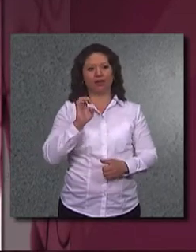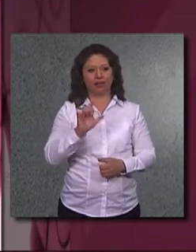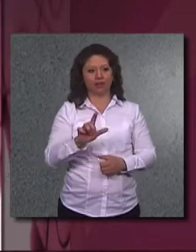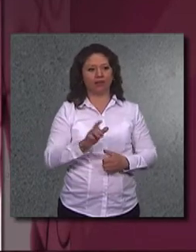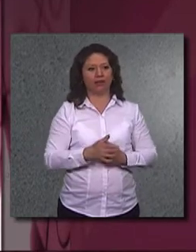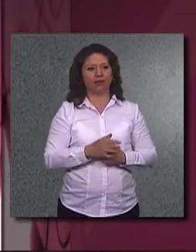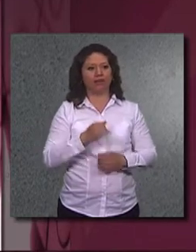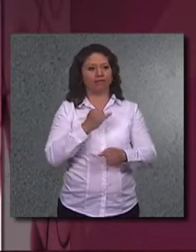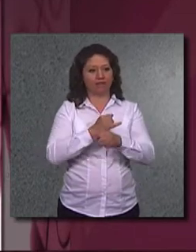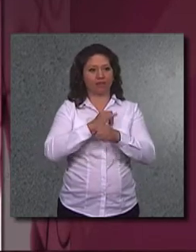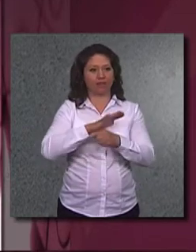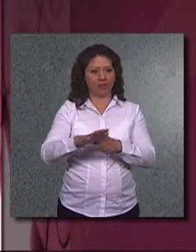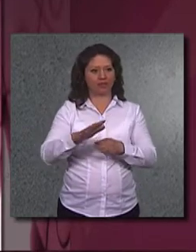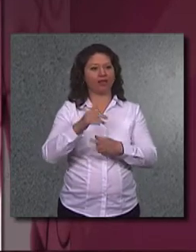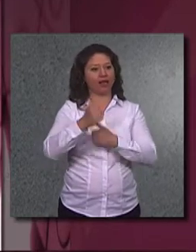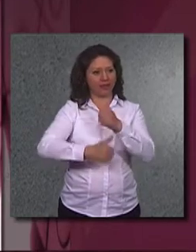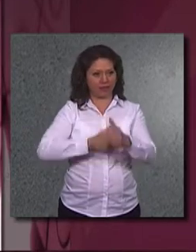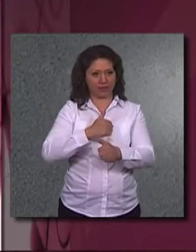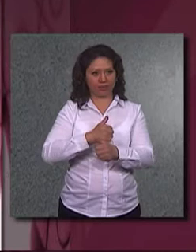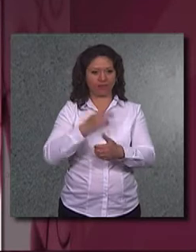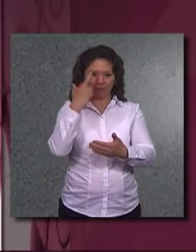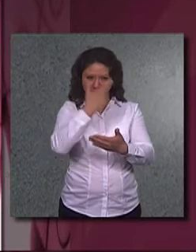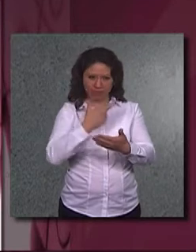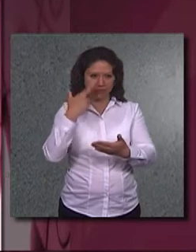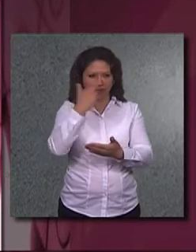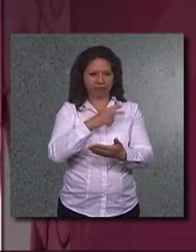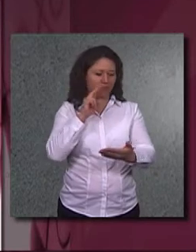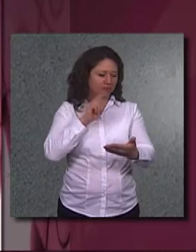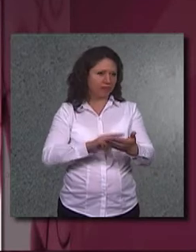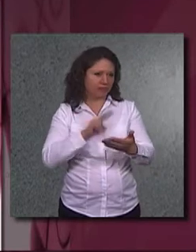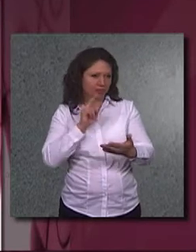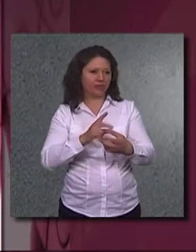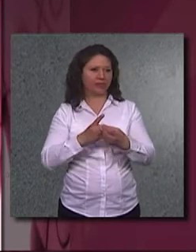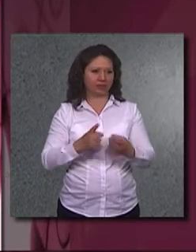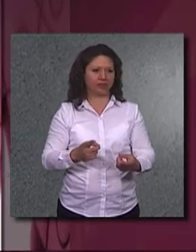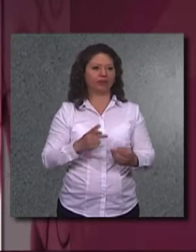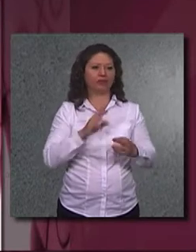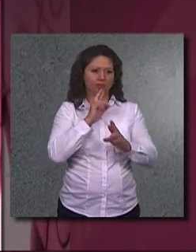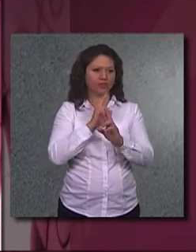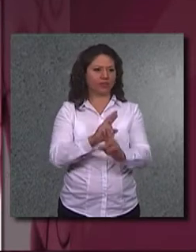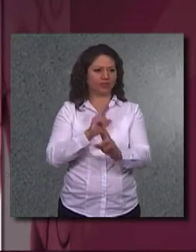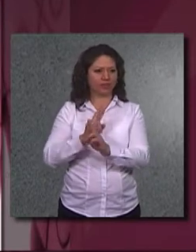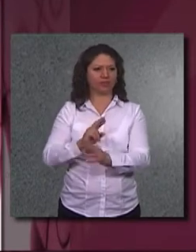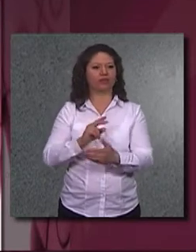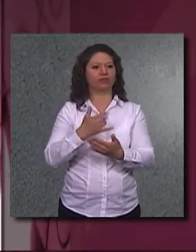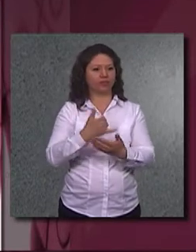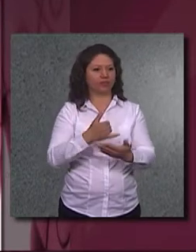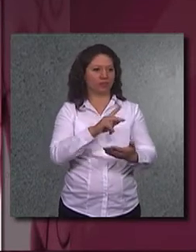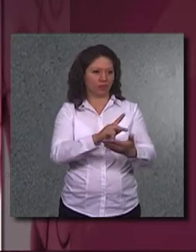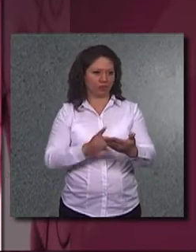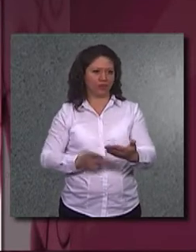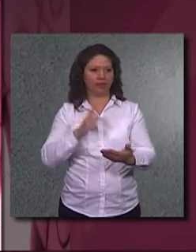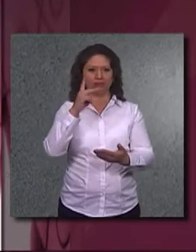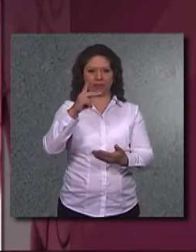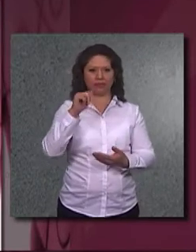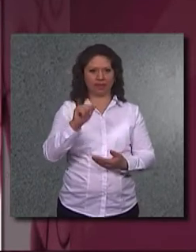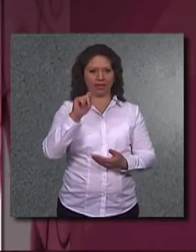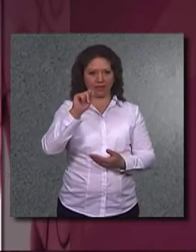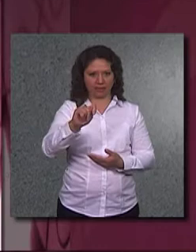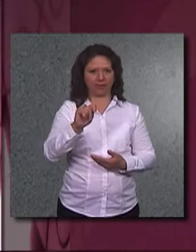el informe anual nosotros revisamos el desempeño y el resultado de los proyectos del